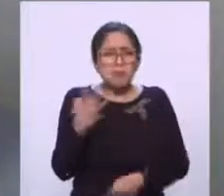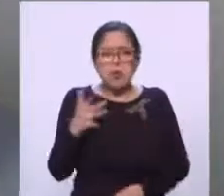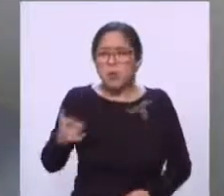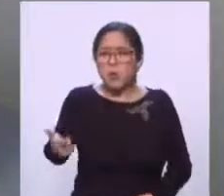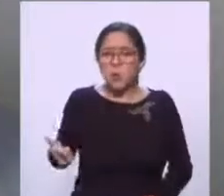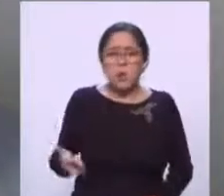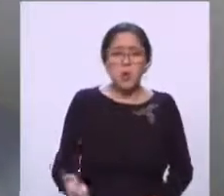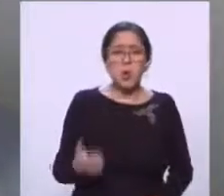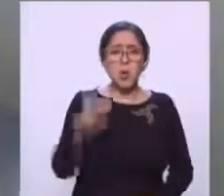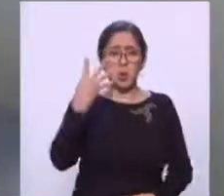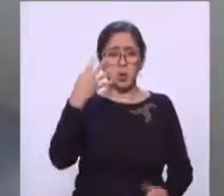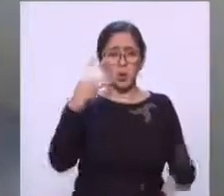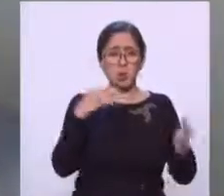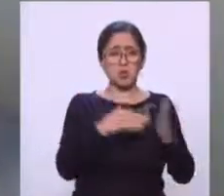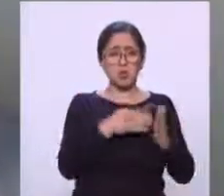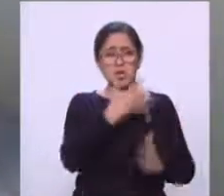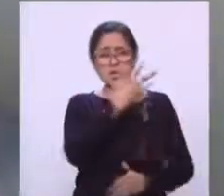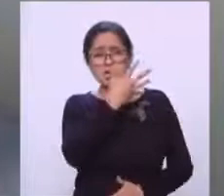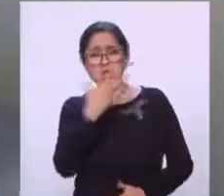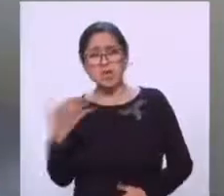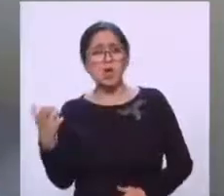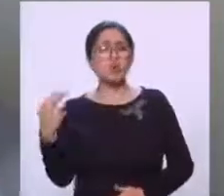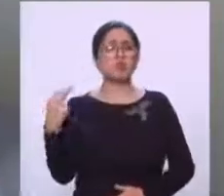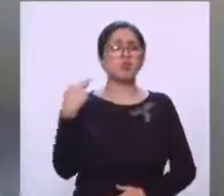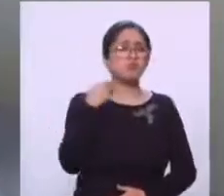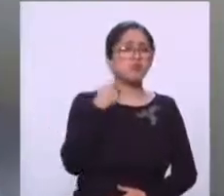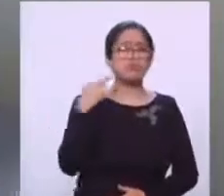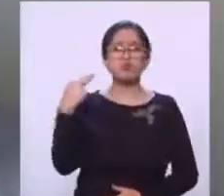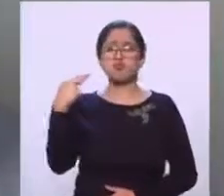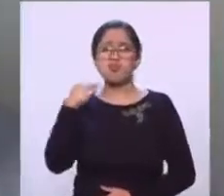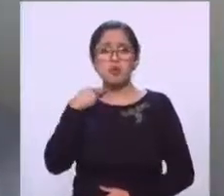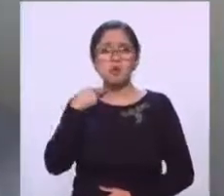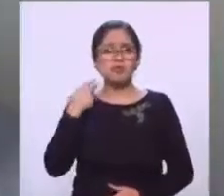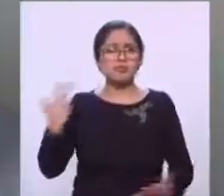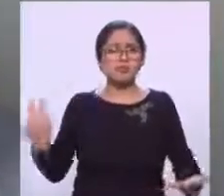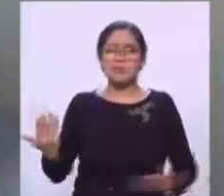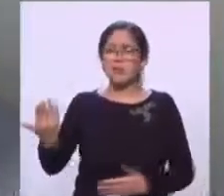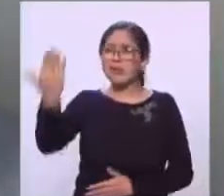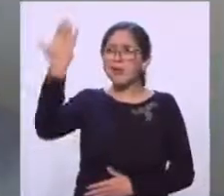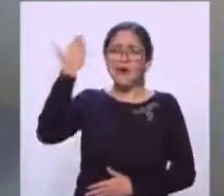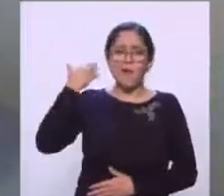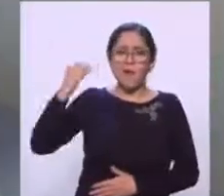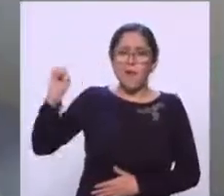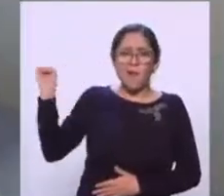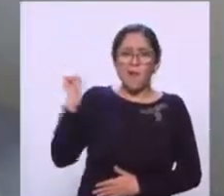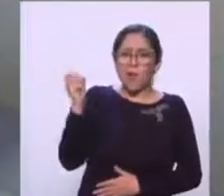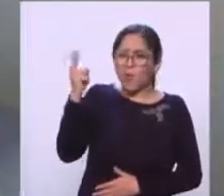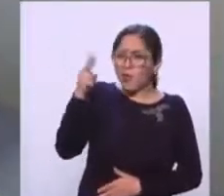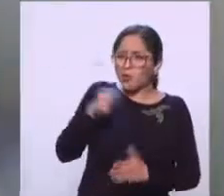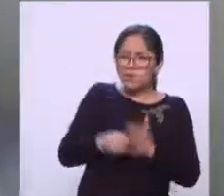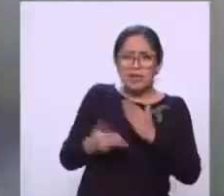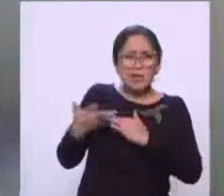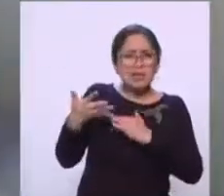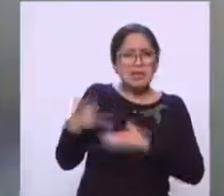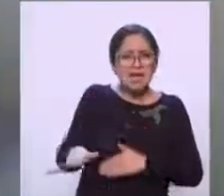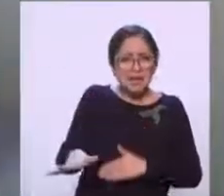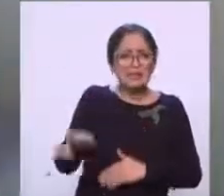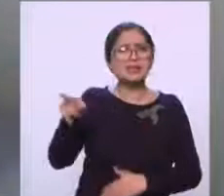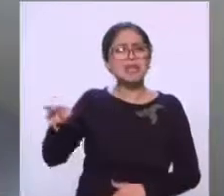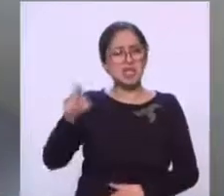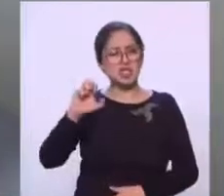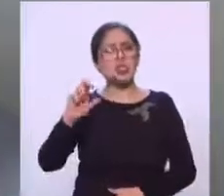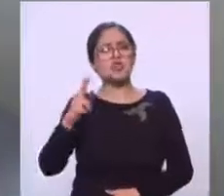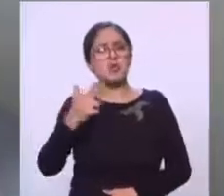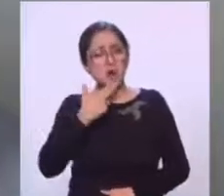alrededor de 4.500 homicidios dolosos, cosa que no había ocurrido desde el 2010, en que Chihuahua rebasó los